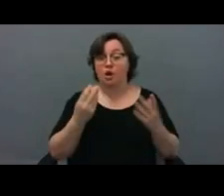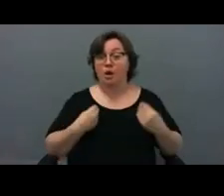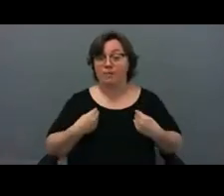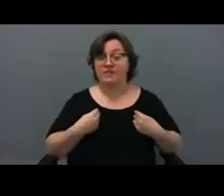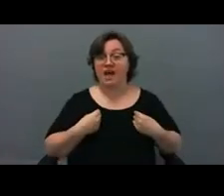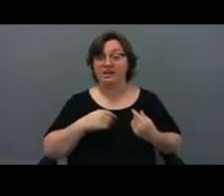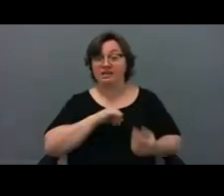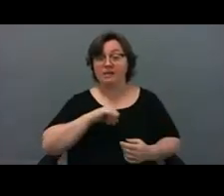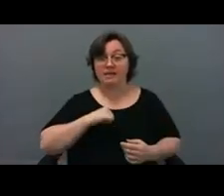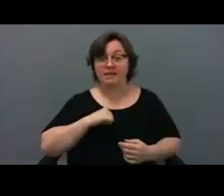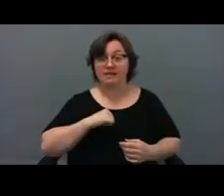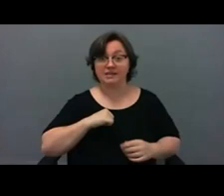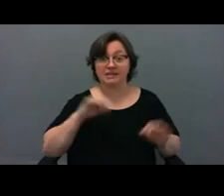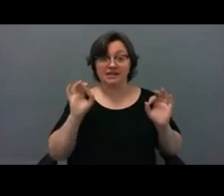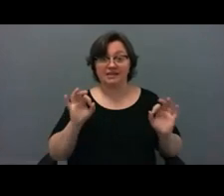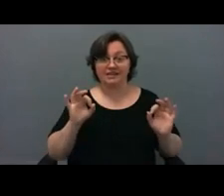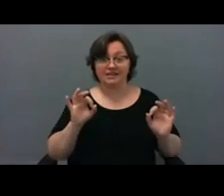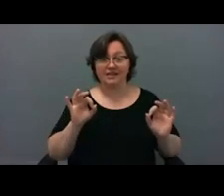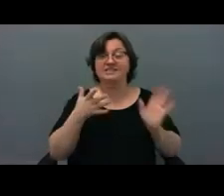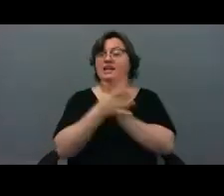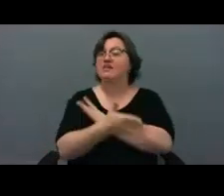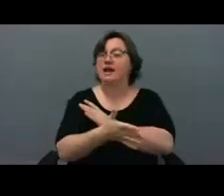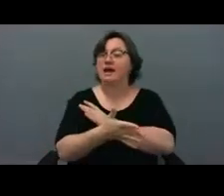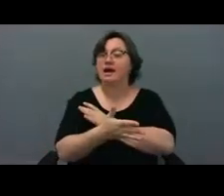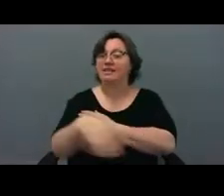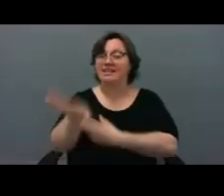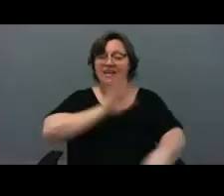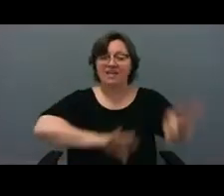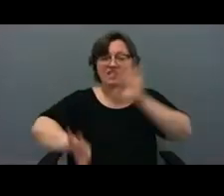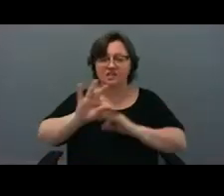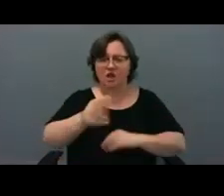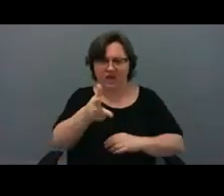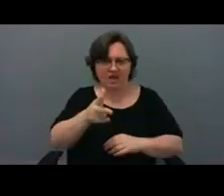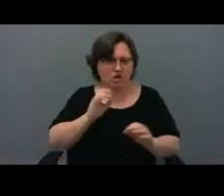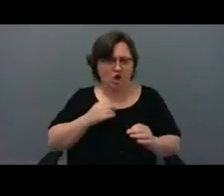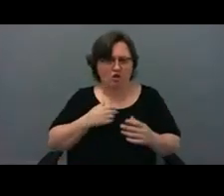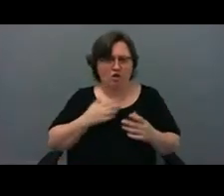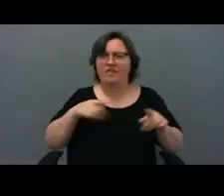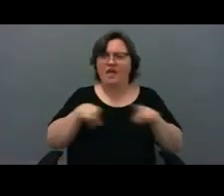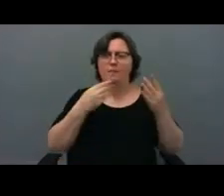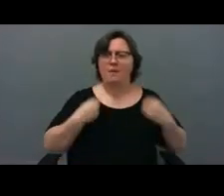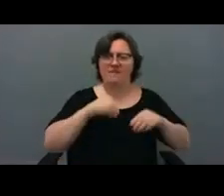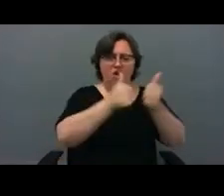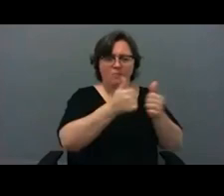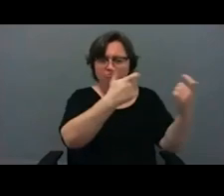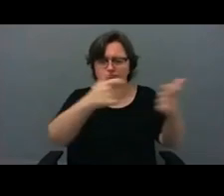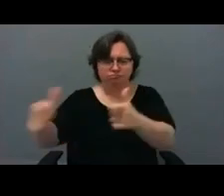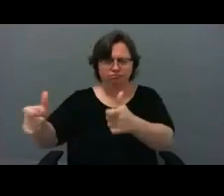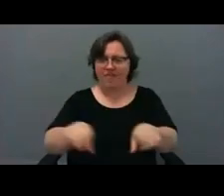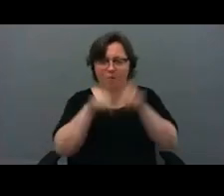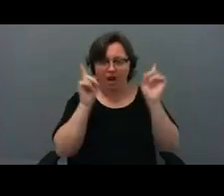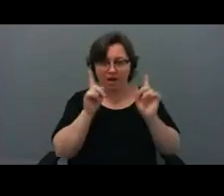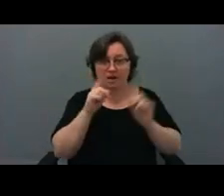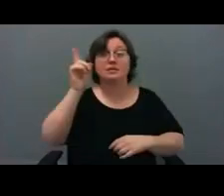independiente. No solo el hecho de tomar las decisiones en cualquier solución habitacional en la que se esté, sino